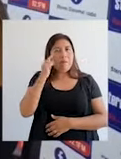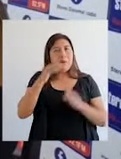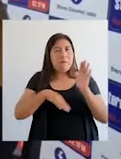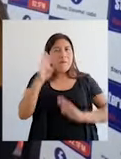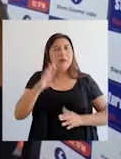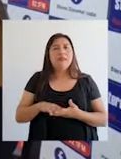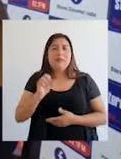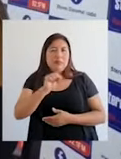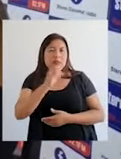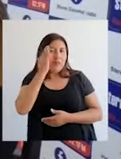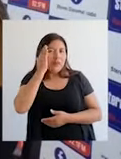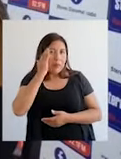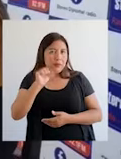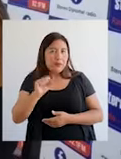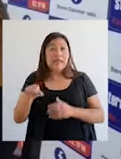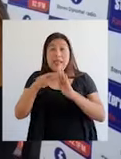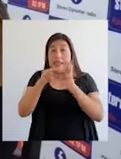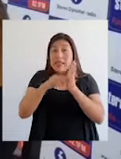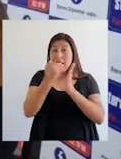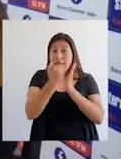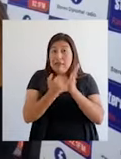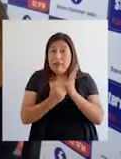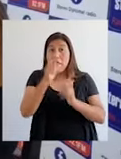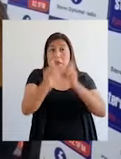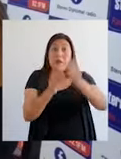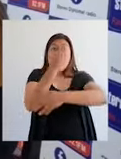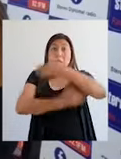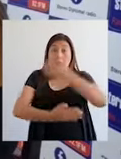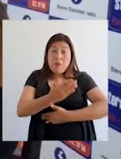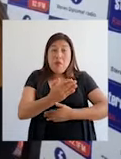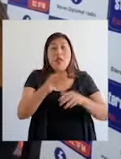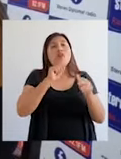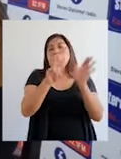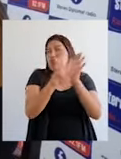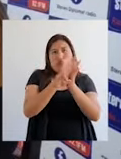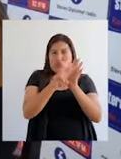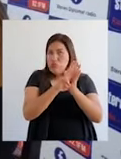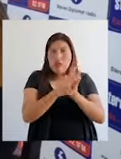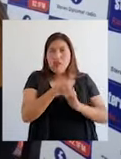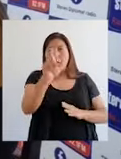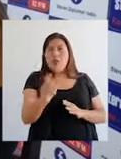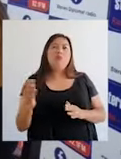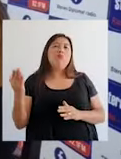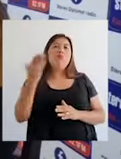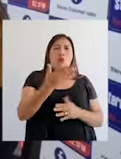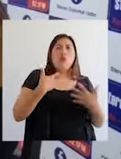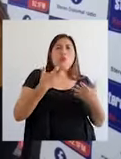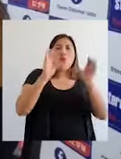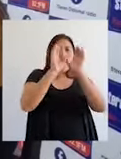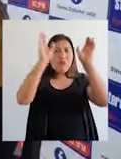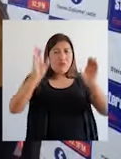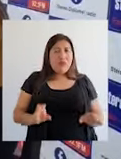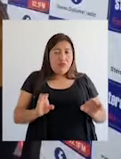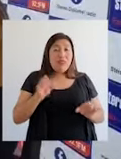lo sabemos, porque el registro es voluntario. Cada persona con discapacidad puede, después de tener un certificado